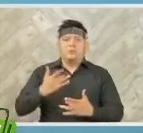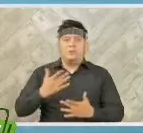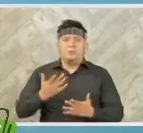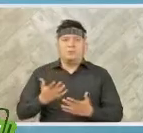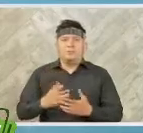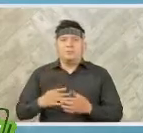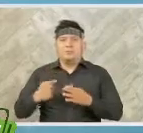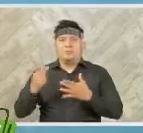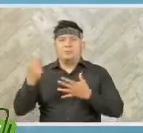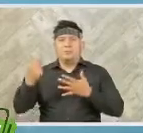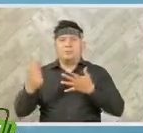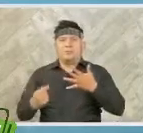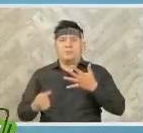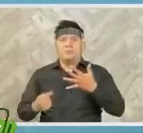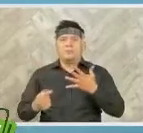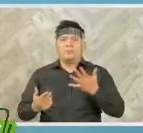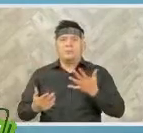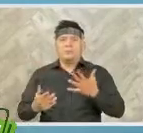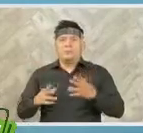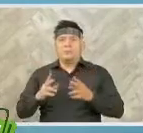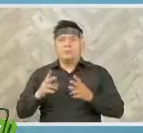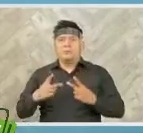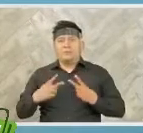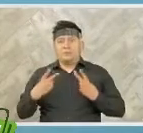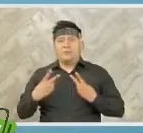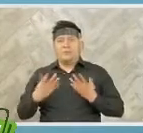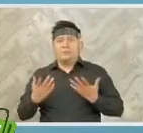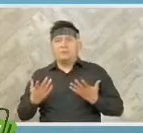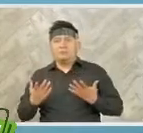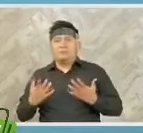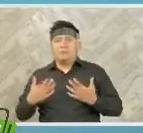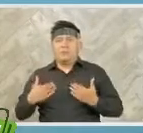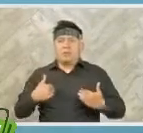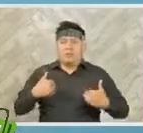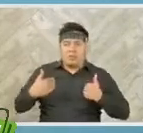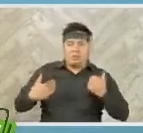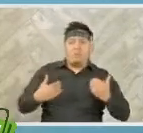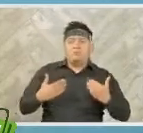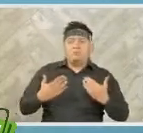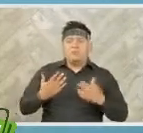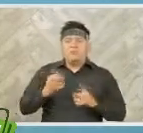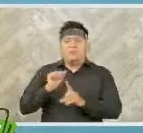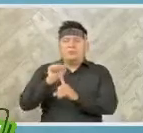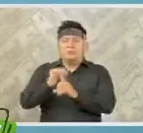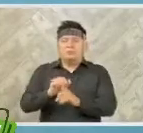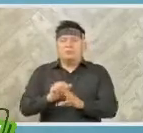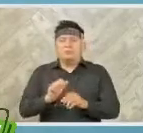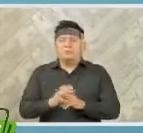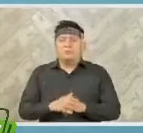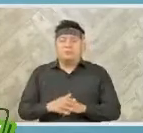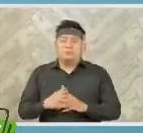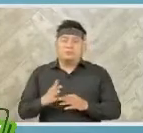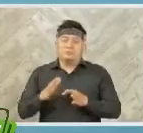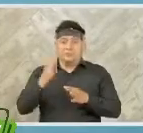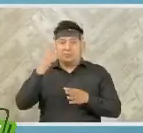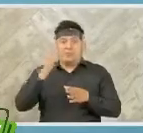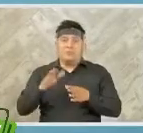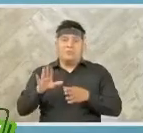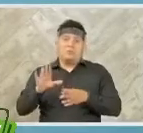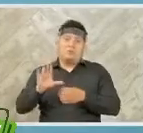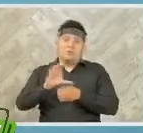de la política pública de víctimas, pues la participación no podría ser ajena de ninguna manera, sobre todo teniendo en cuenta pues que en el municipio